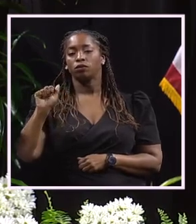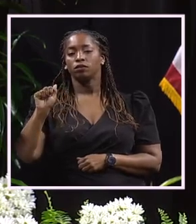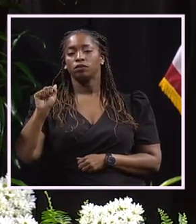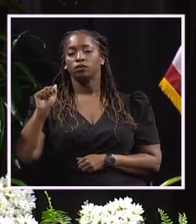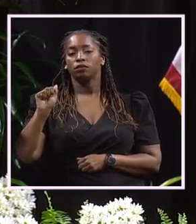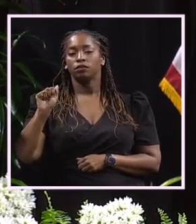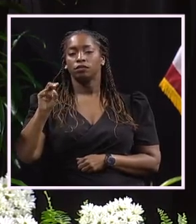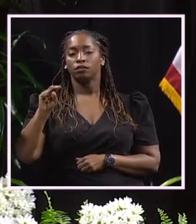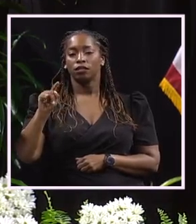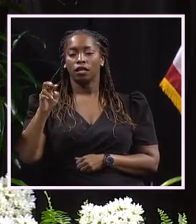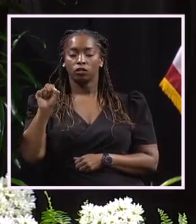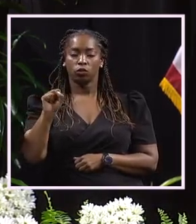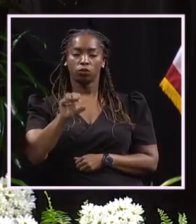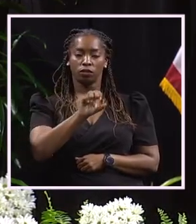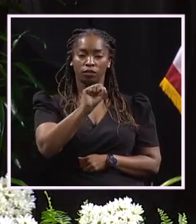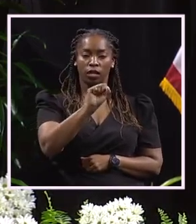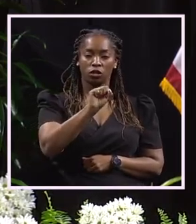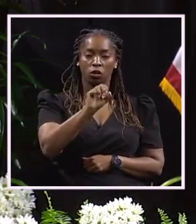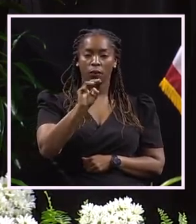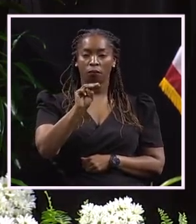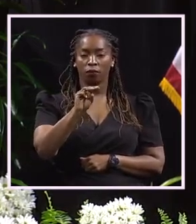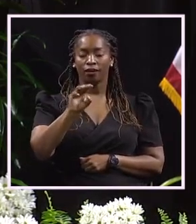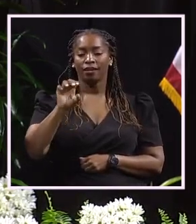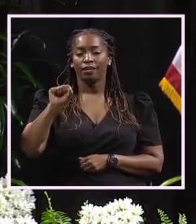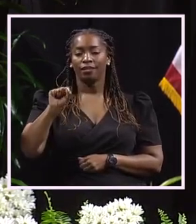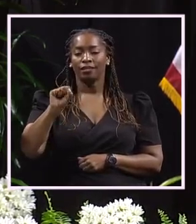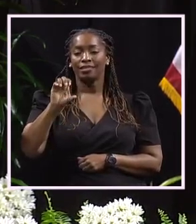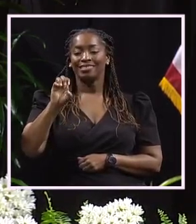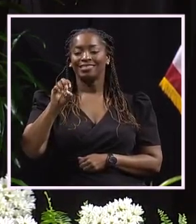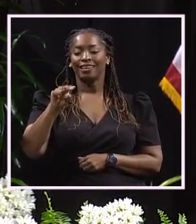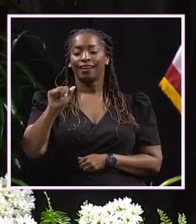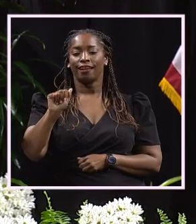Sandra Marie Senna, magna cum laude,